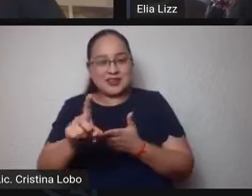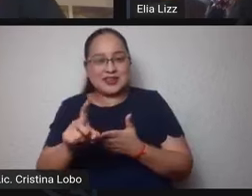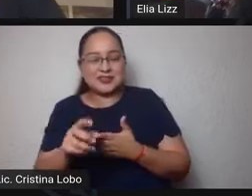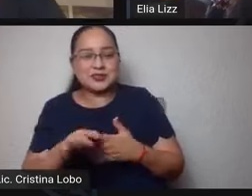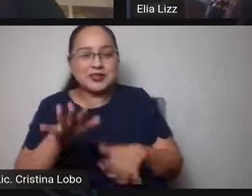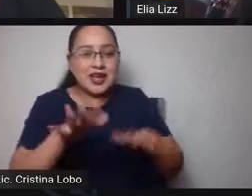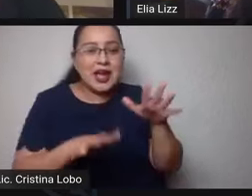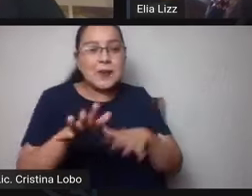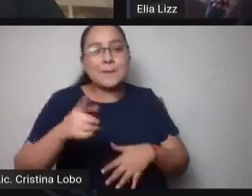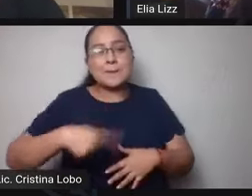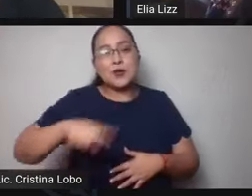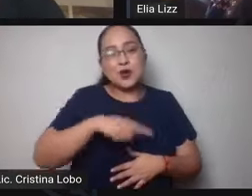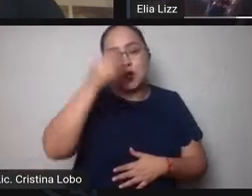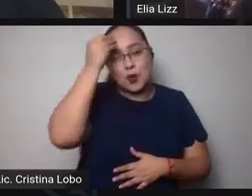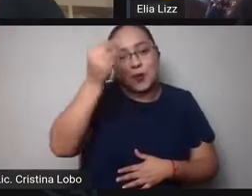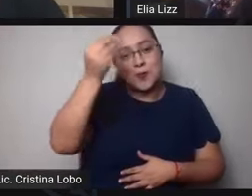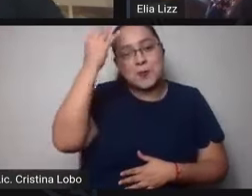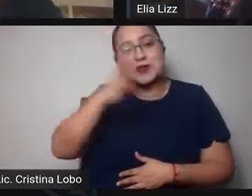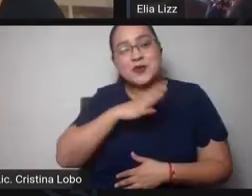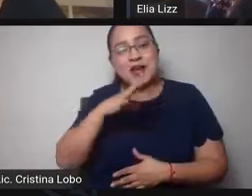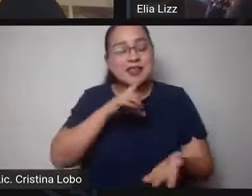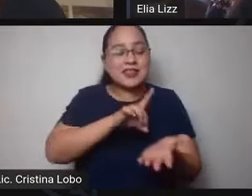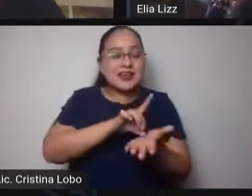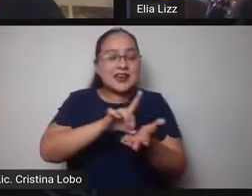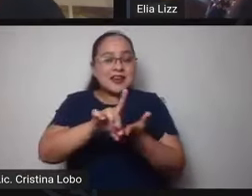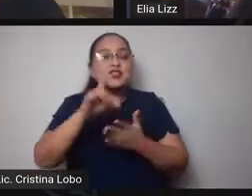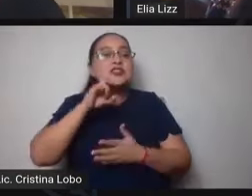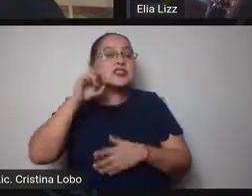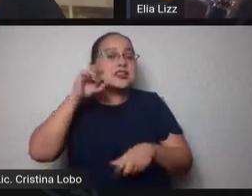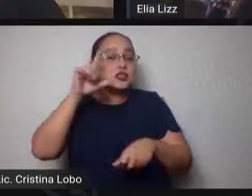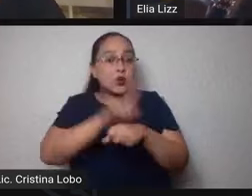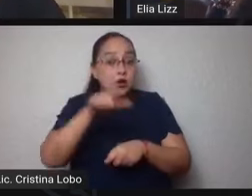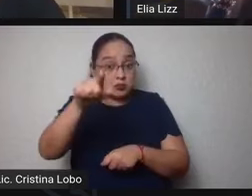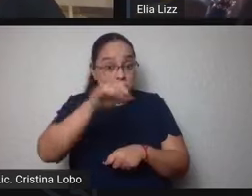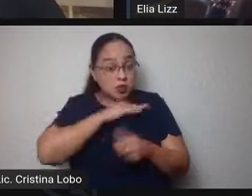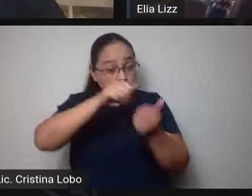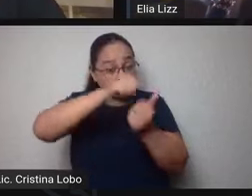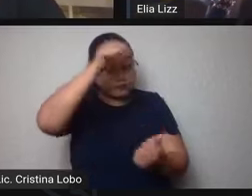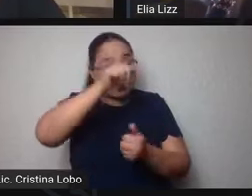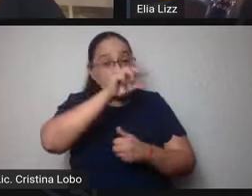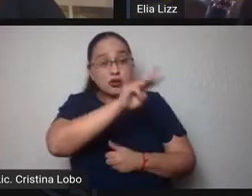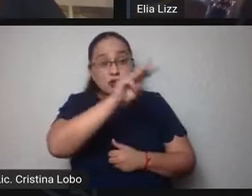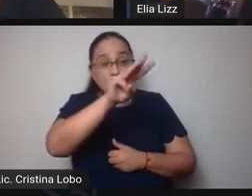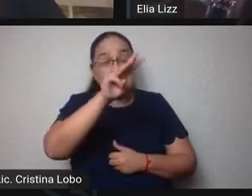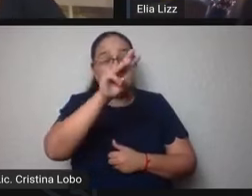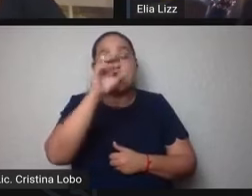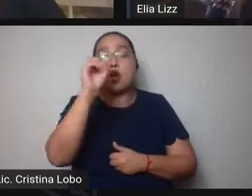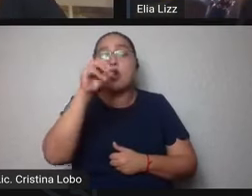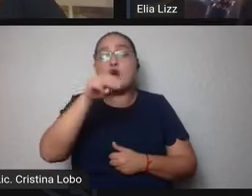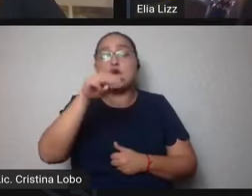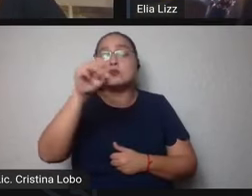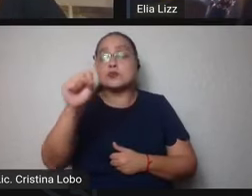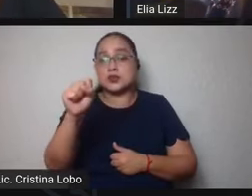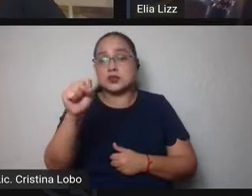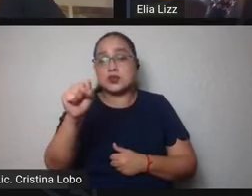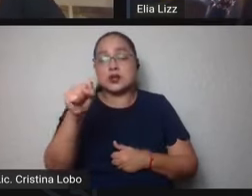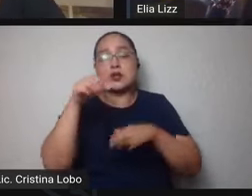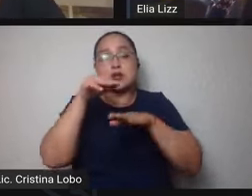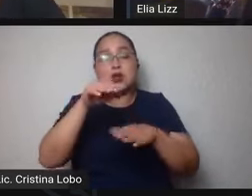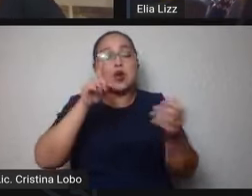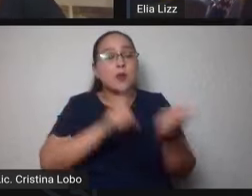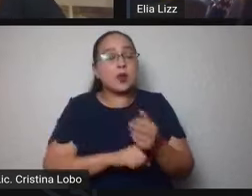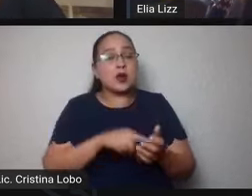olvida que existen los derechos sexuales. Métanse a la página de la Organización Mundial de Sexualidad,